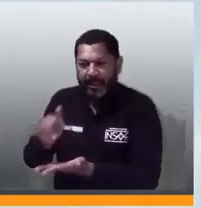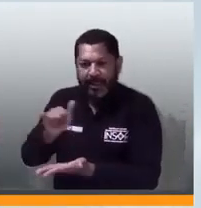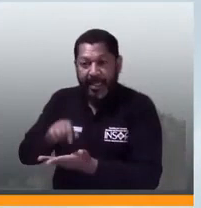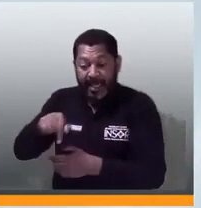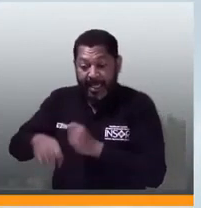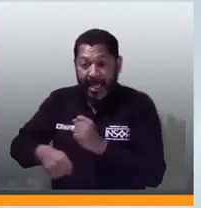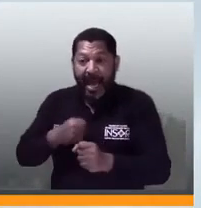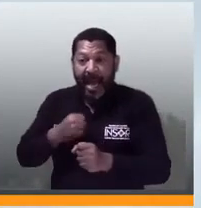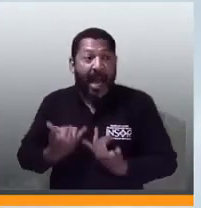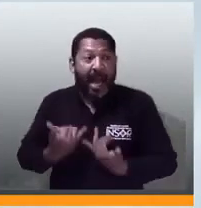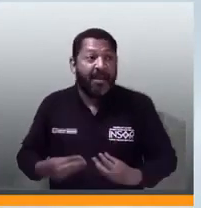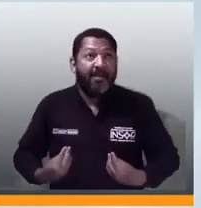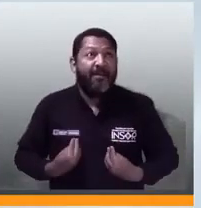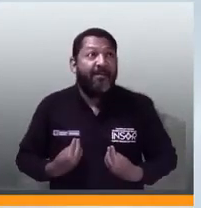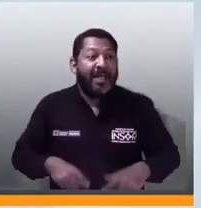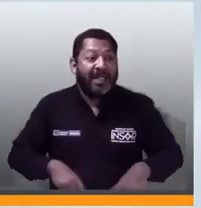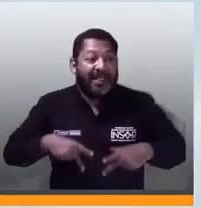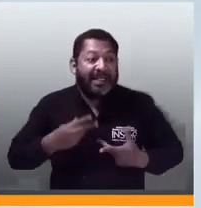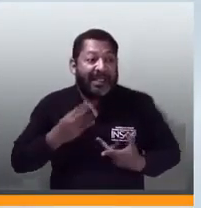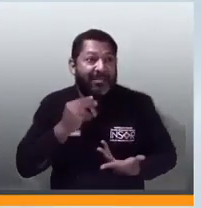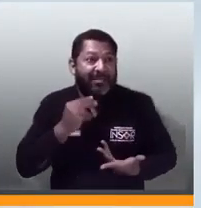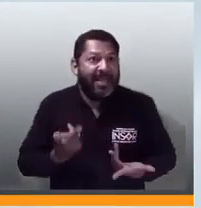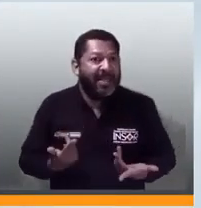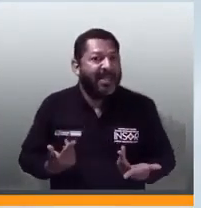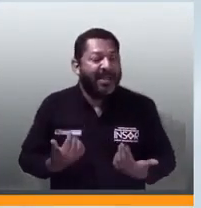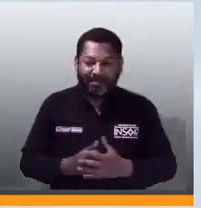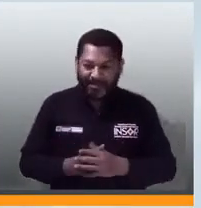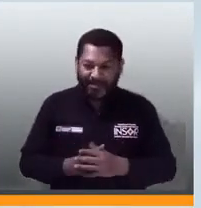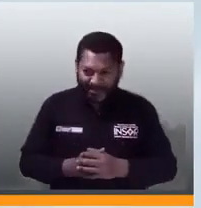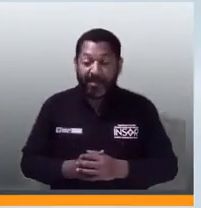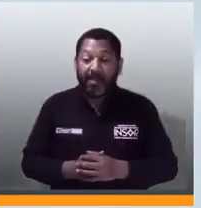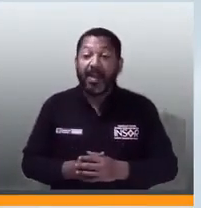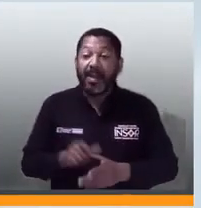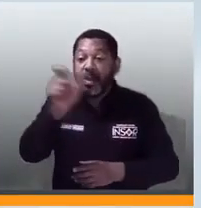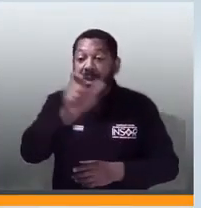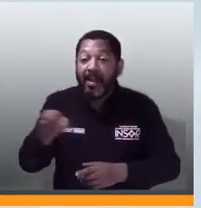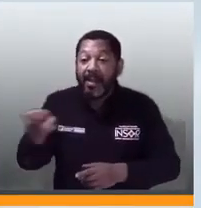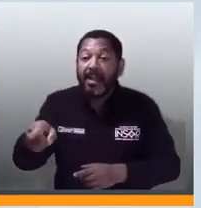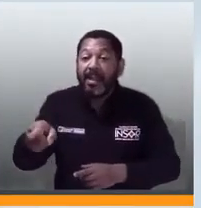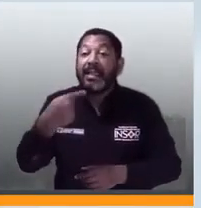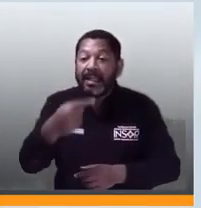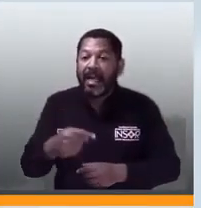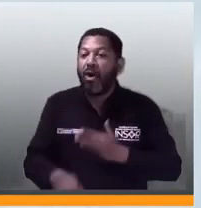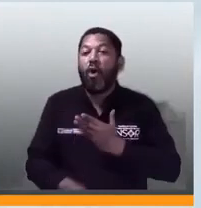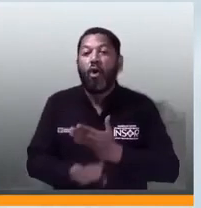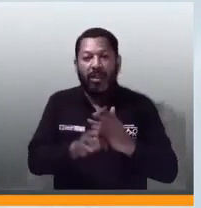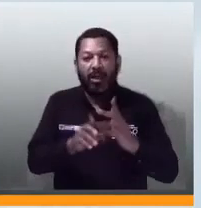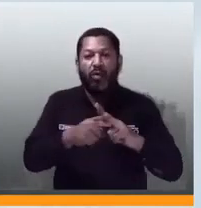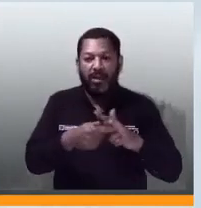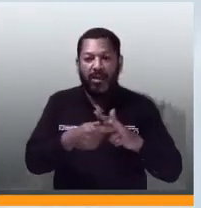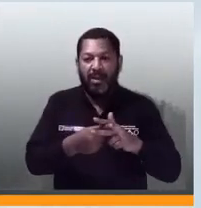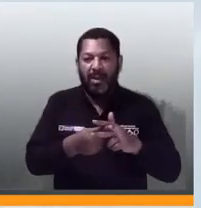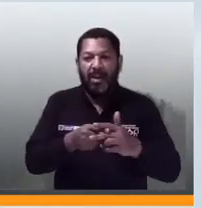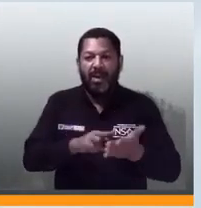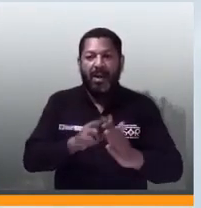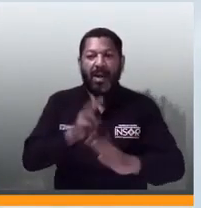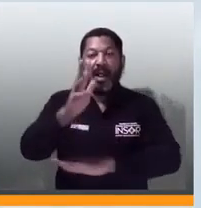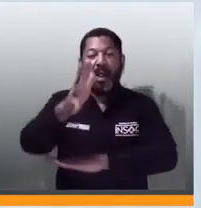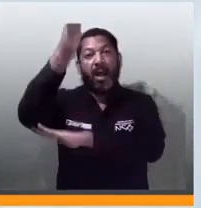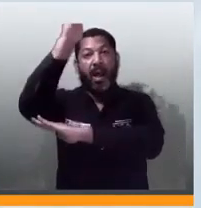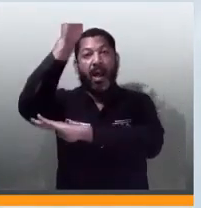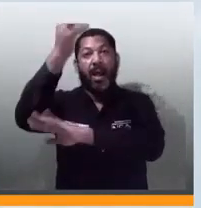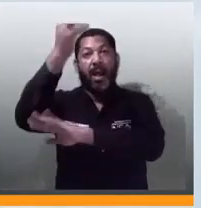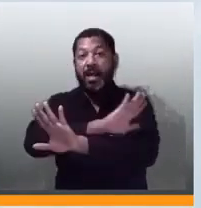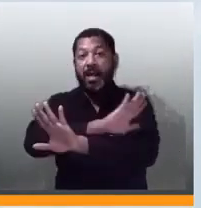en este año que hemos vivido esta contingencia. La gente recomendó mucho continuar con talleres, que no sea un evento que ya se acabó.